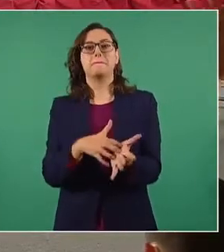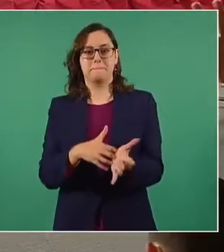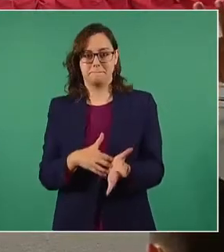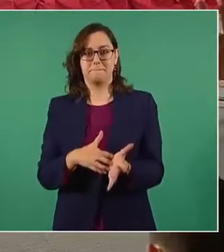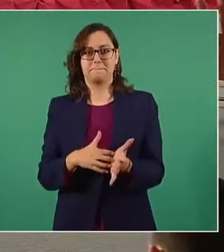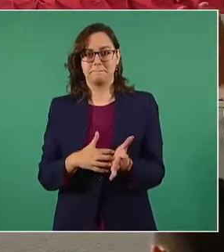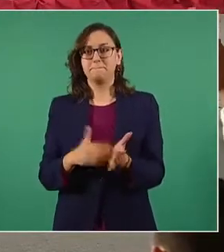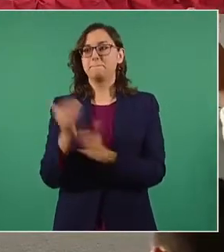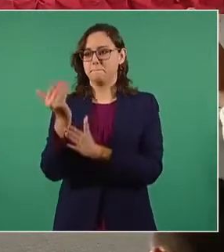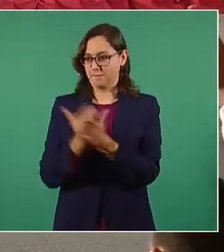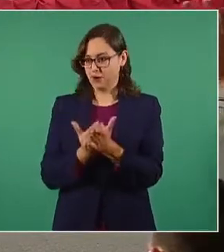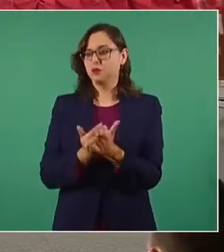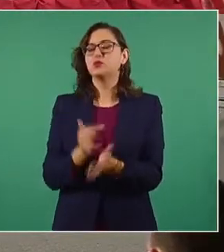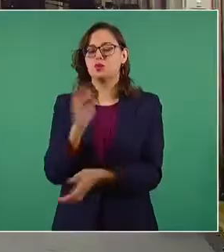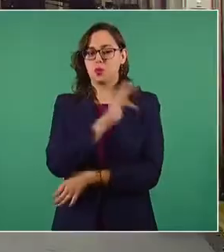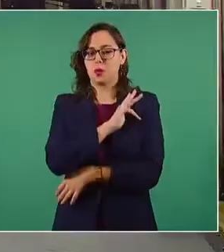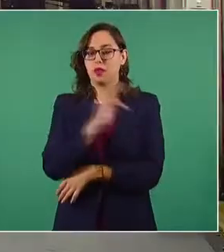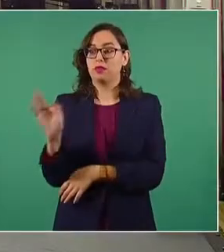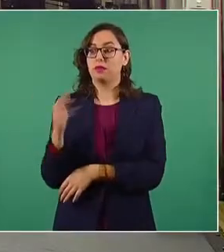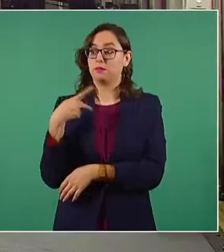pero no pueden cobrar más.